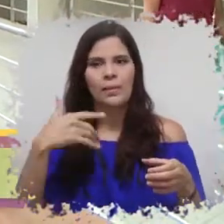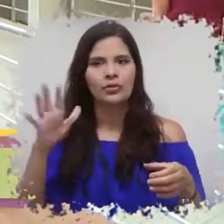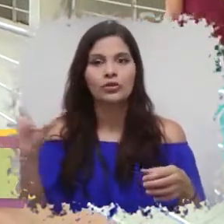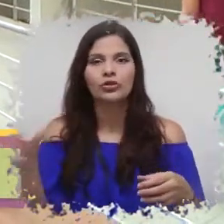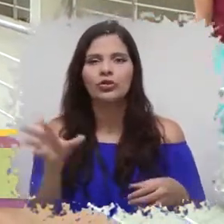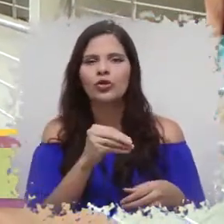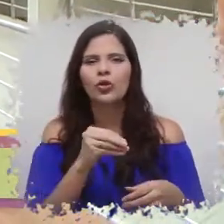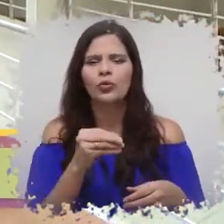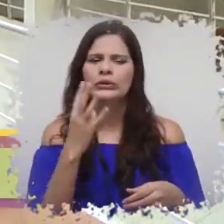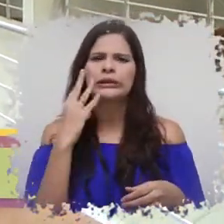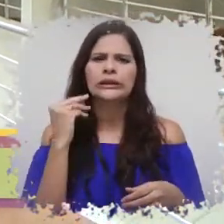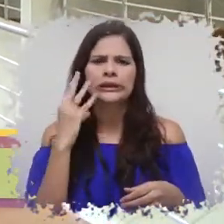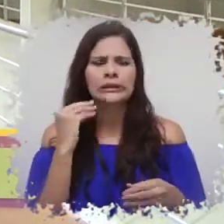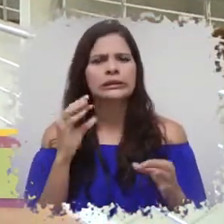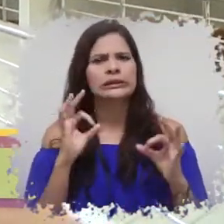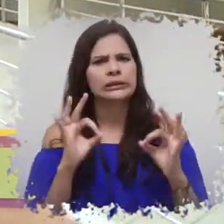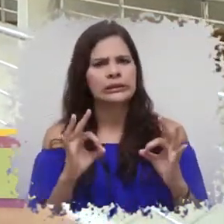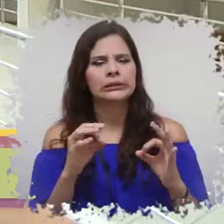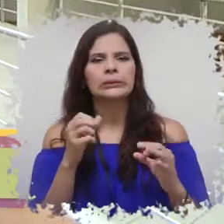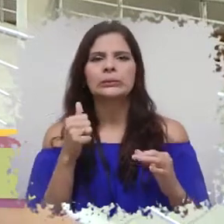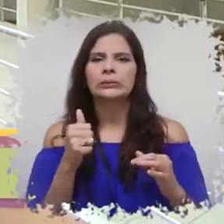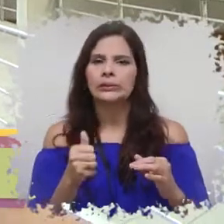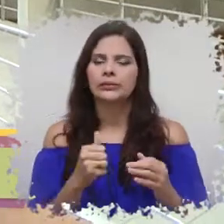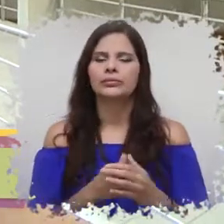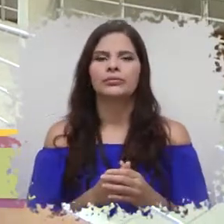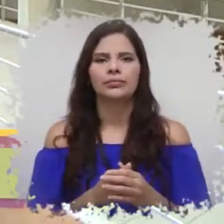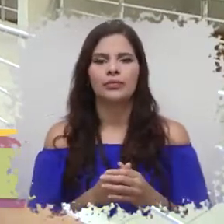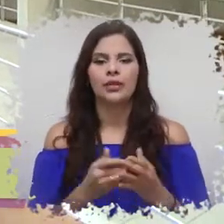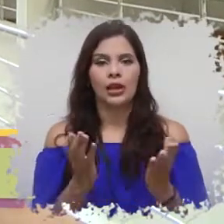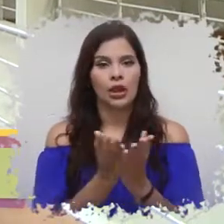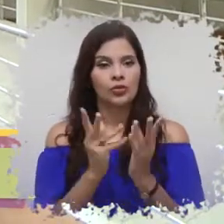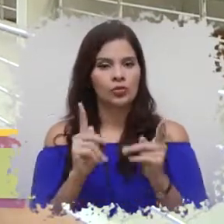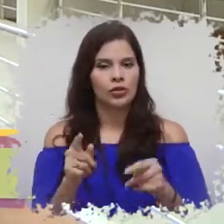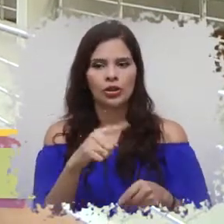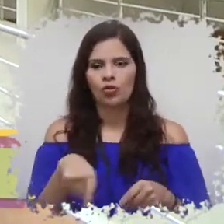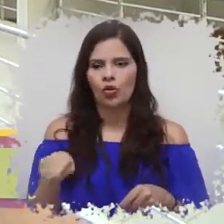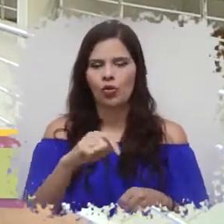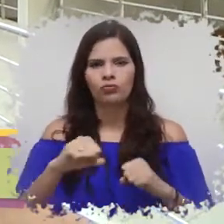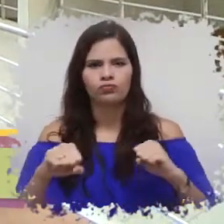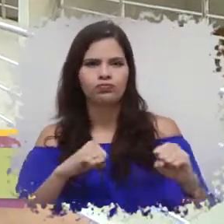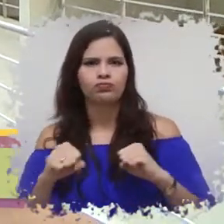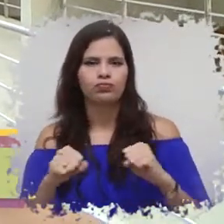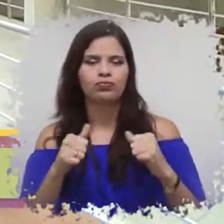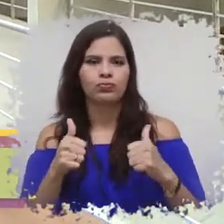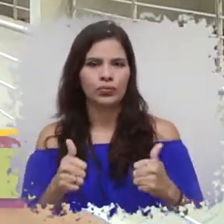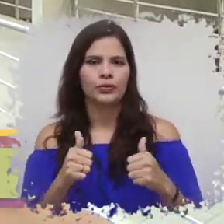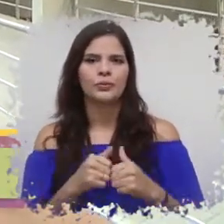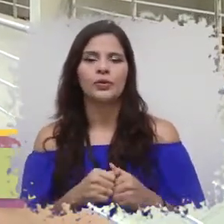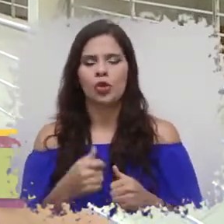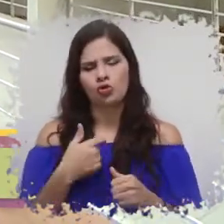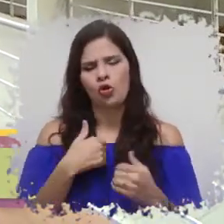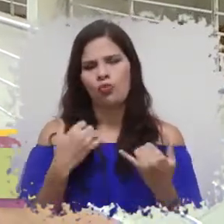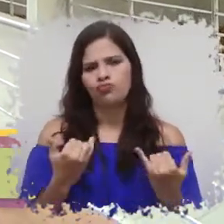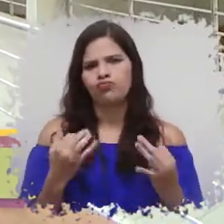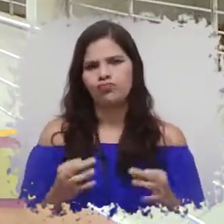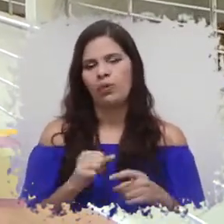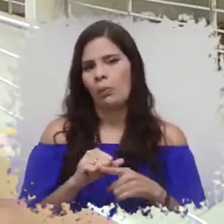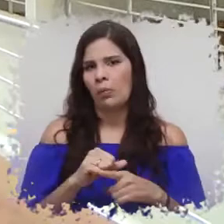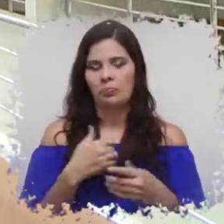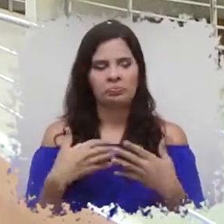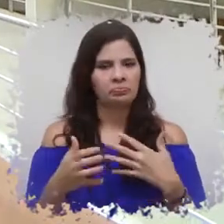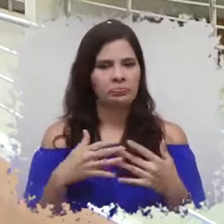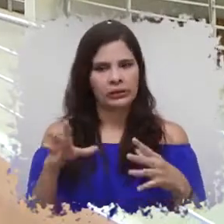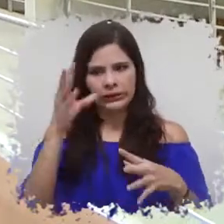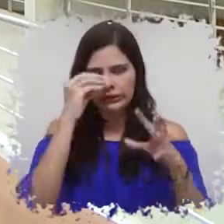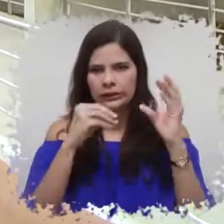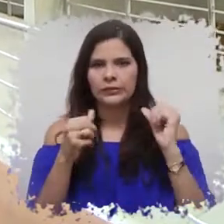desde los departamentos más mínimos hasta el más grande, son personas de mucha experiencia. Entonces, uno como estudiante de cine que está todavía en formación, a pesar de que yo